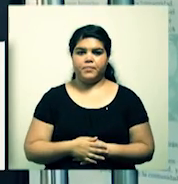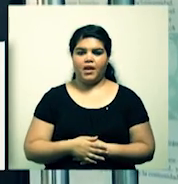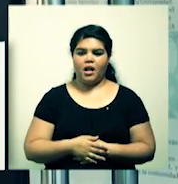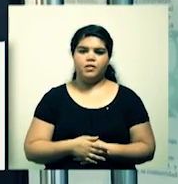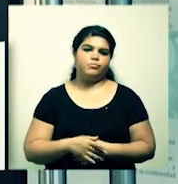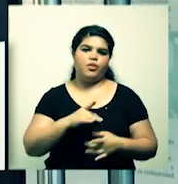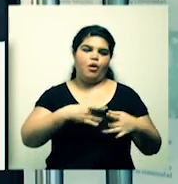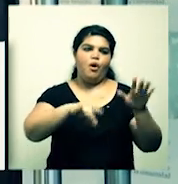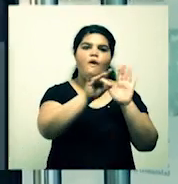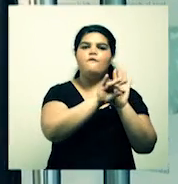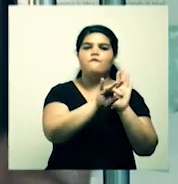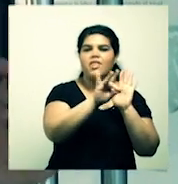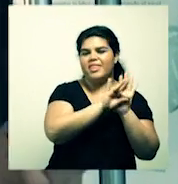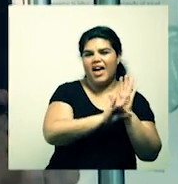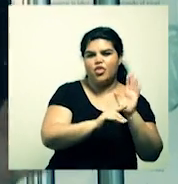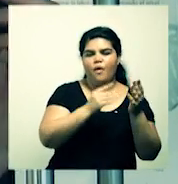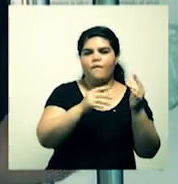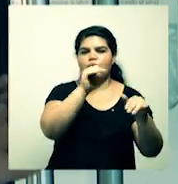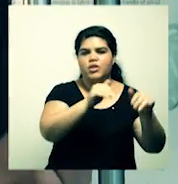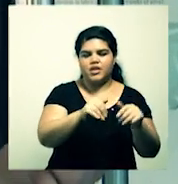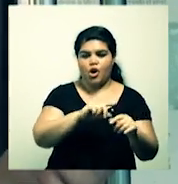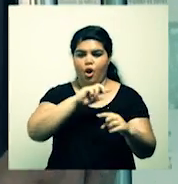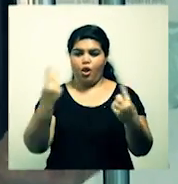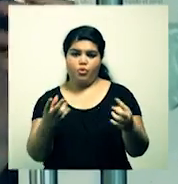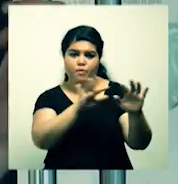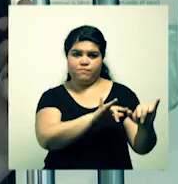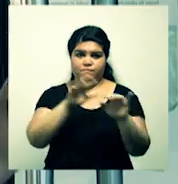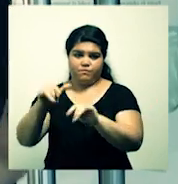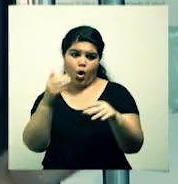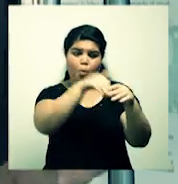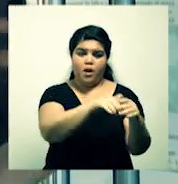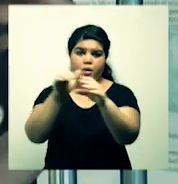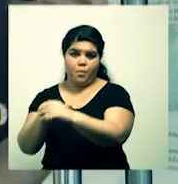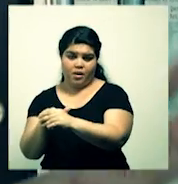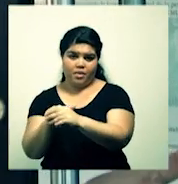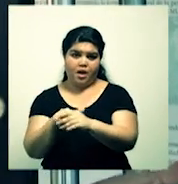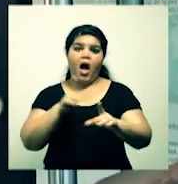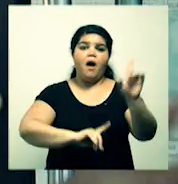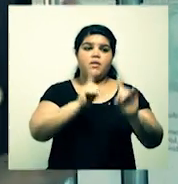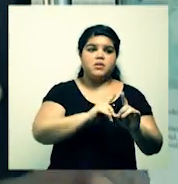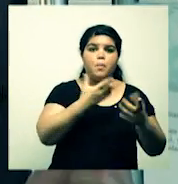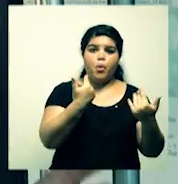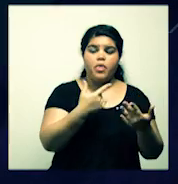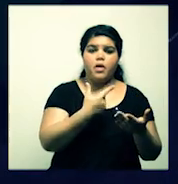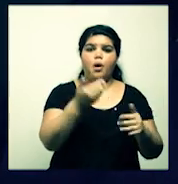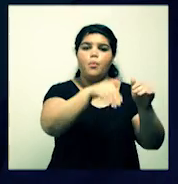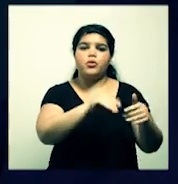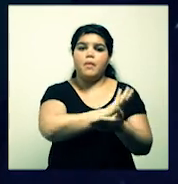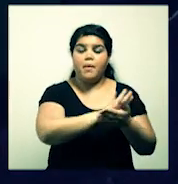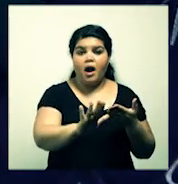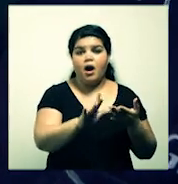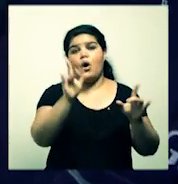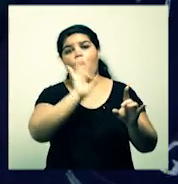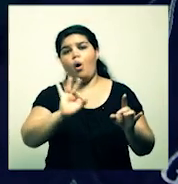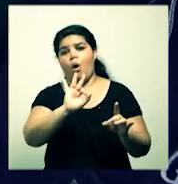se duplican en las dos computadoras para darle seguridad y el votante tiene la opción de votar en blanco o votar a las listas y con toda